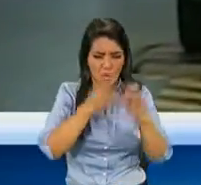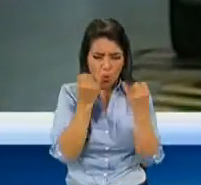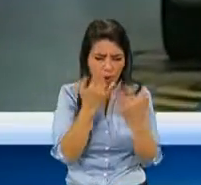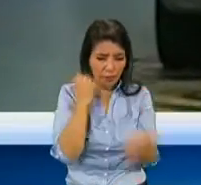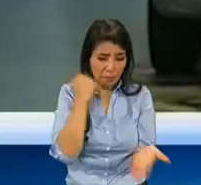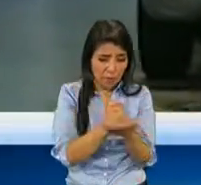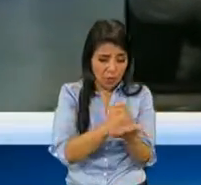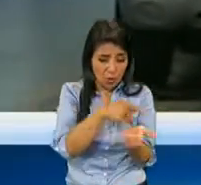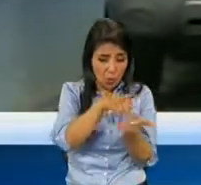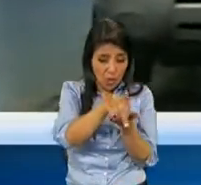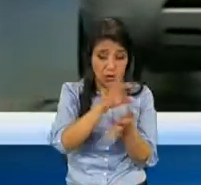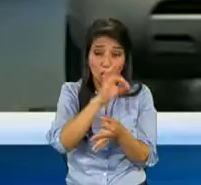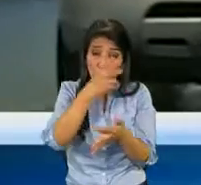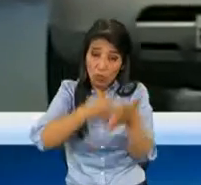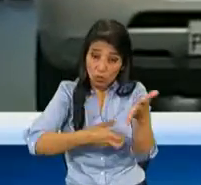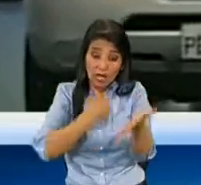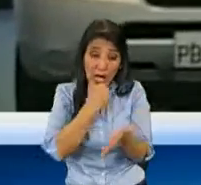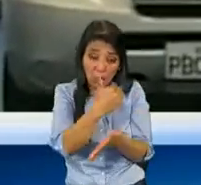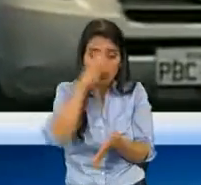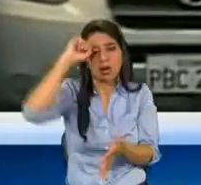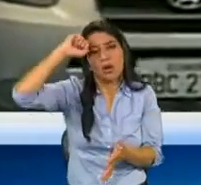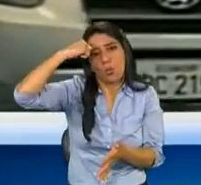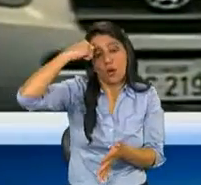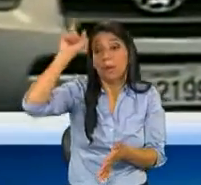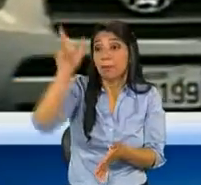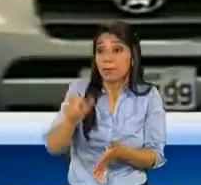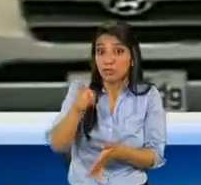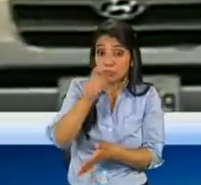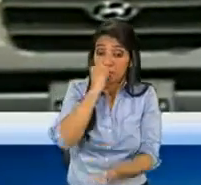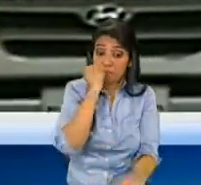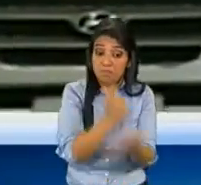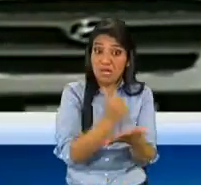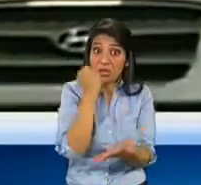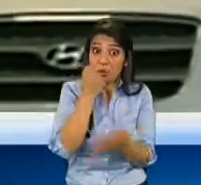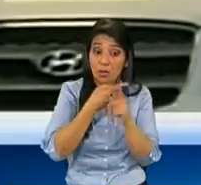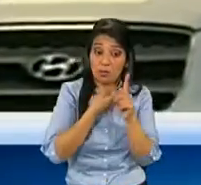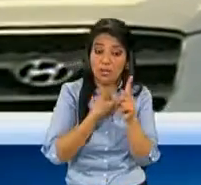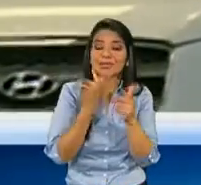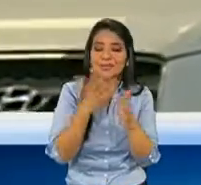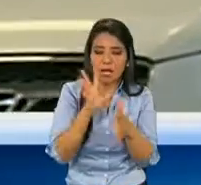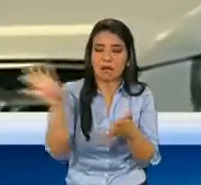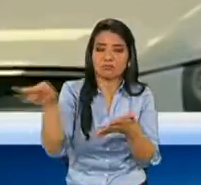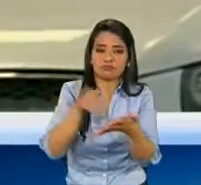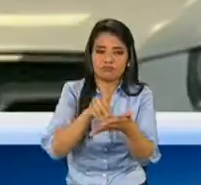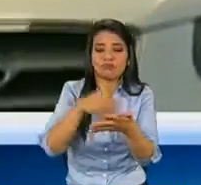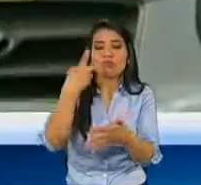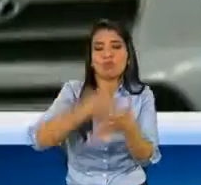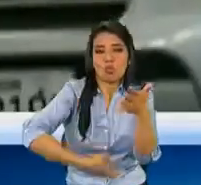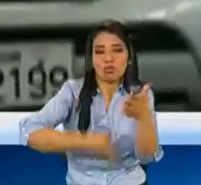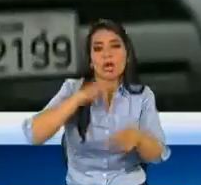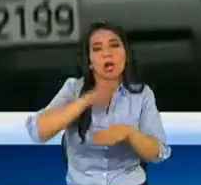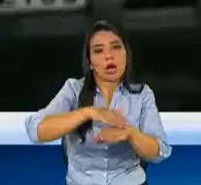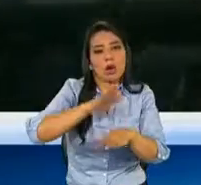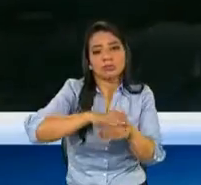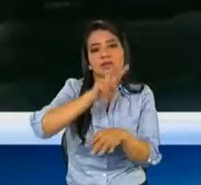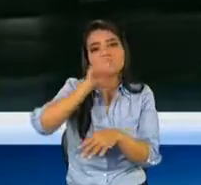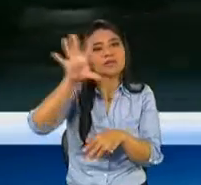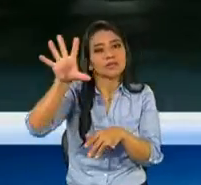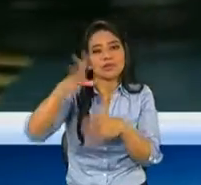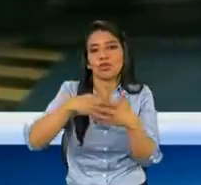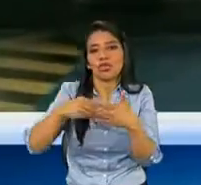si tuviesen una multa porque recordemos que toda persona que matriculé este mes y aquí tiene una multa por calendarización de 25 dólares